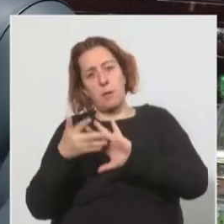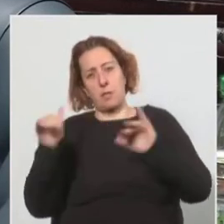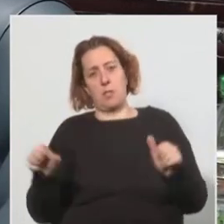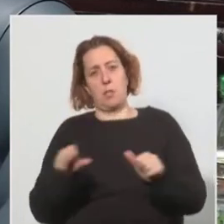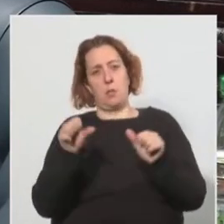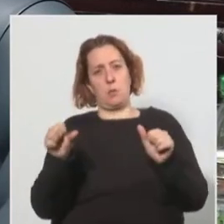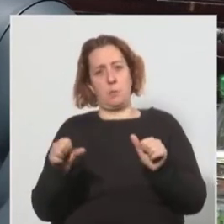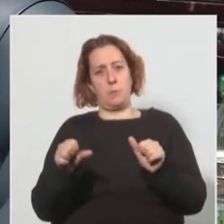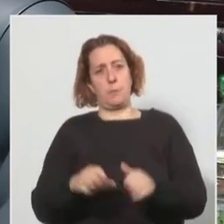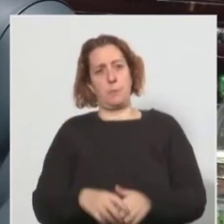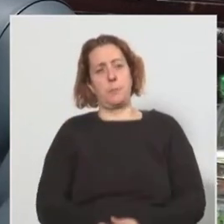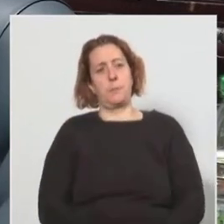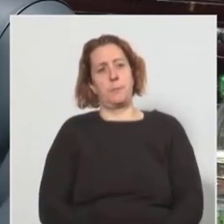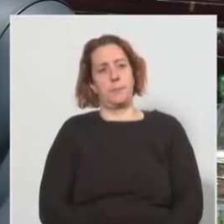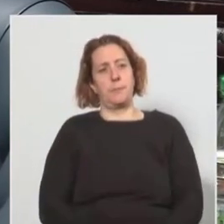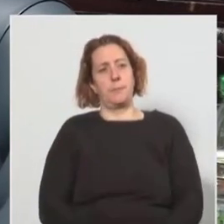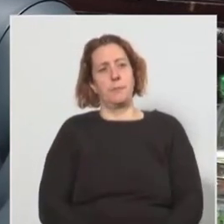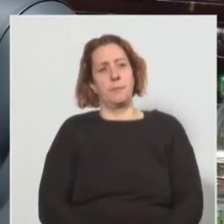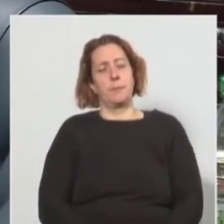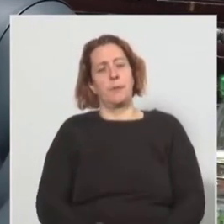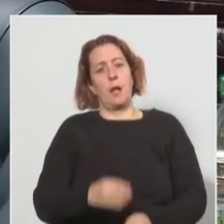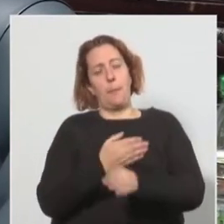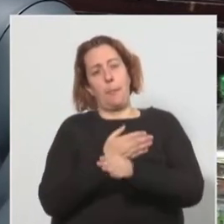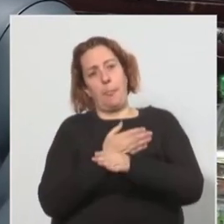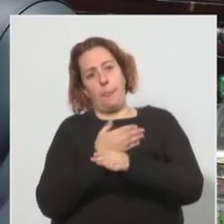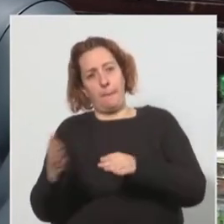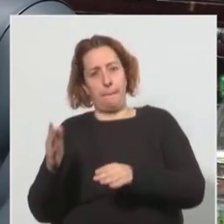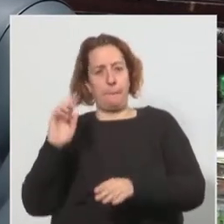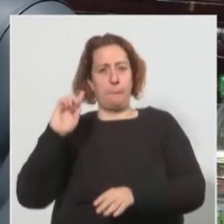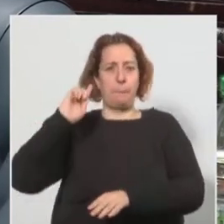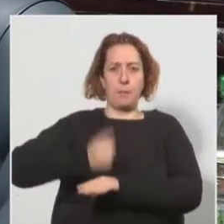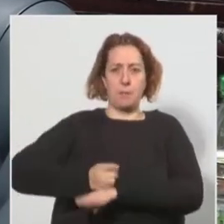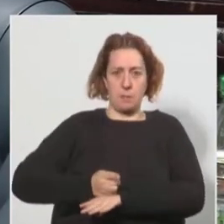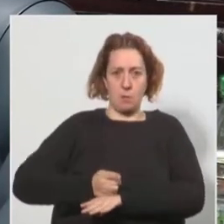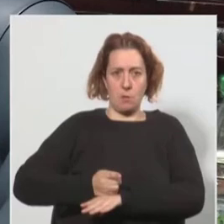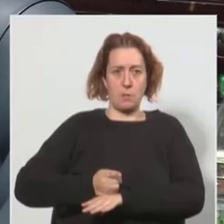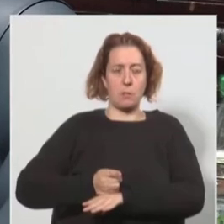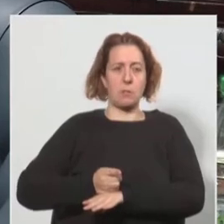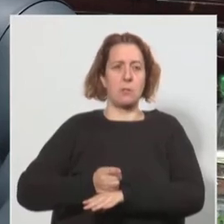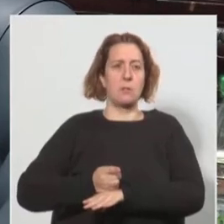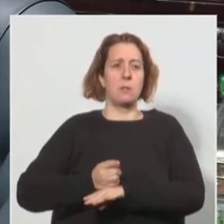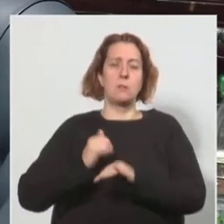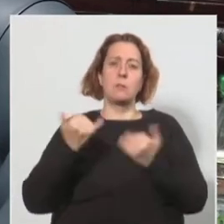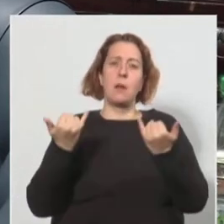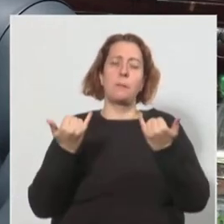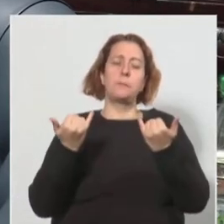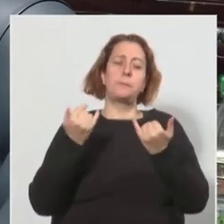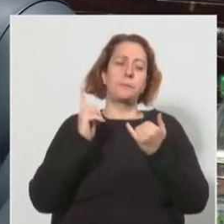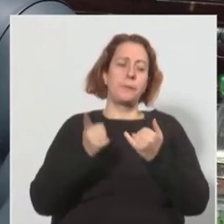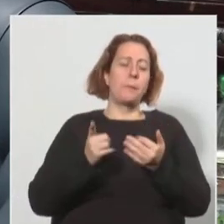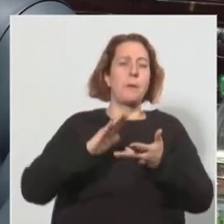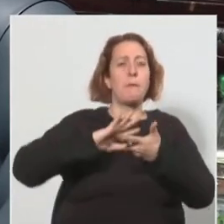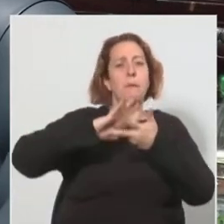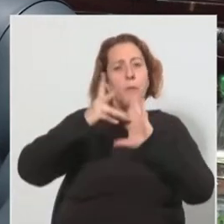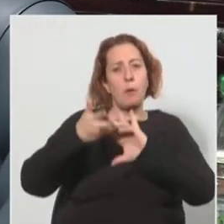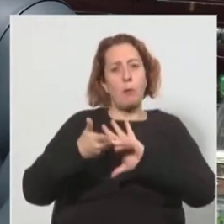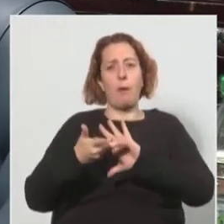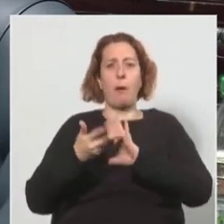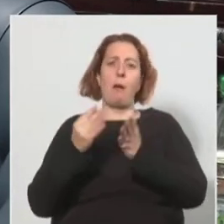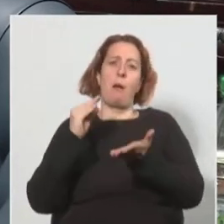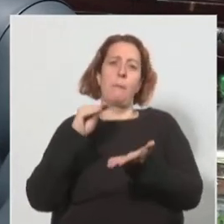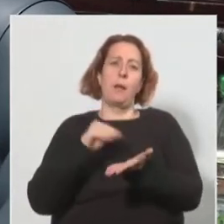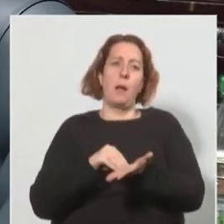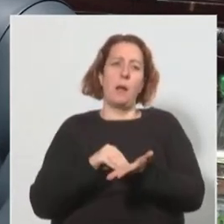hizo. Las consecuencias de las decisiones tomadas y de la forma en que se